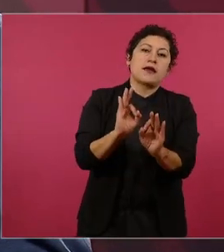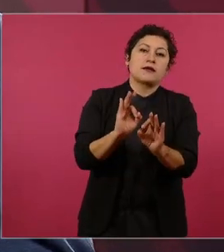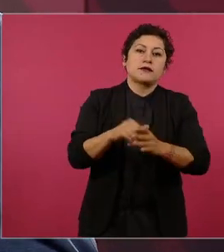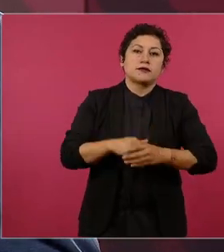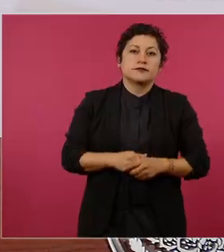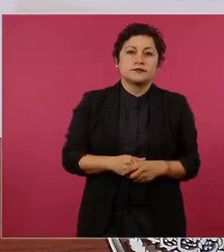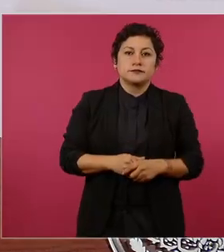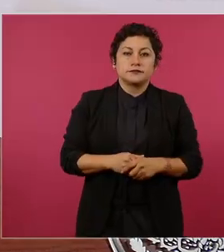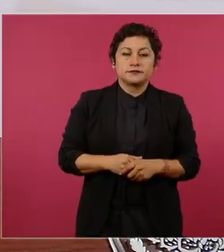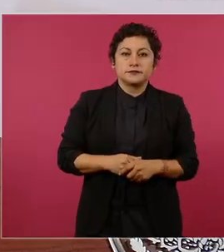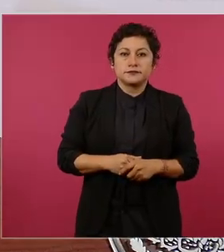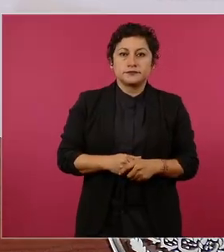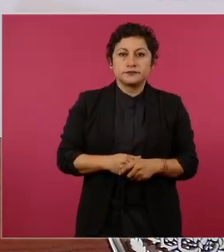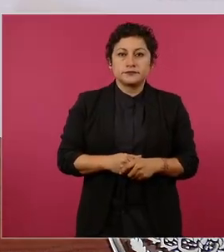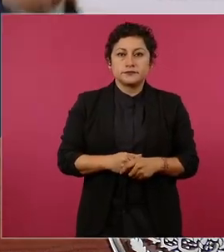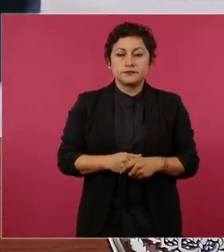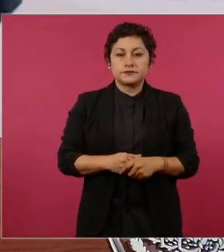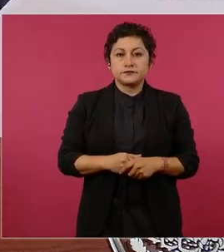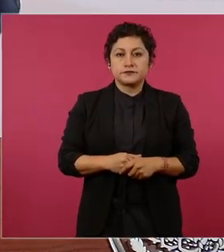y